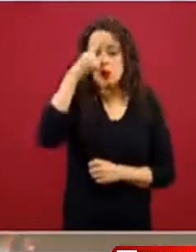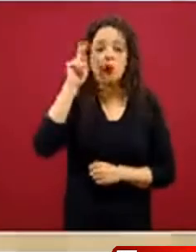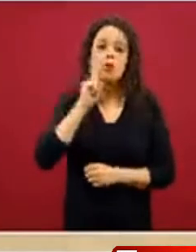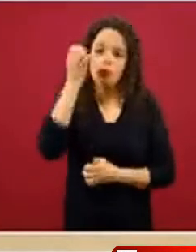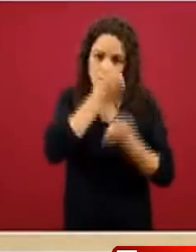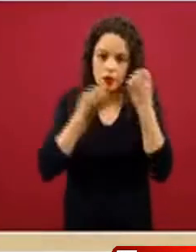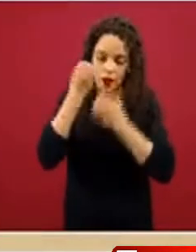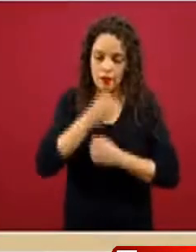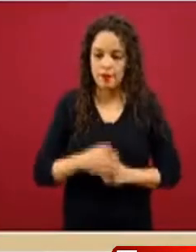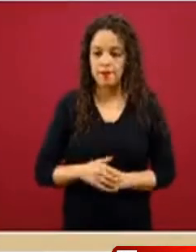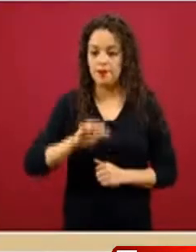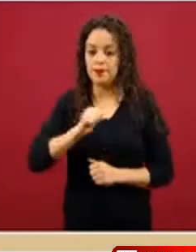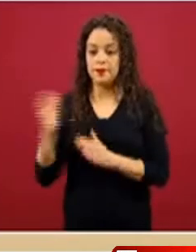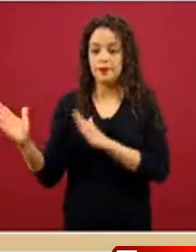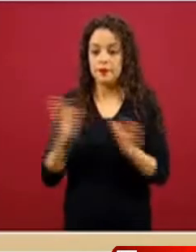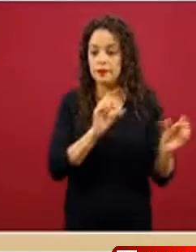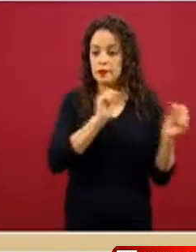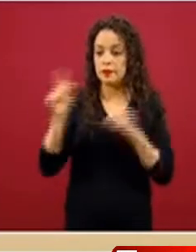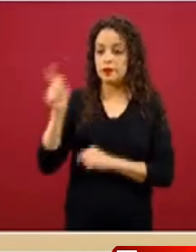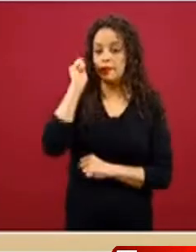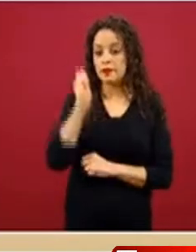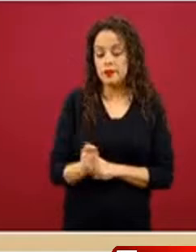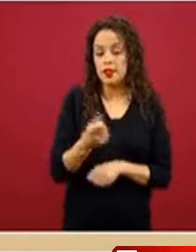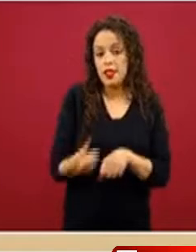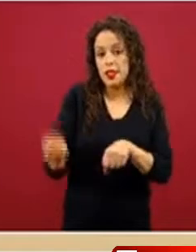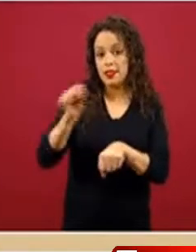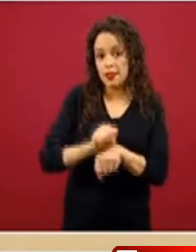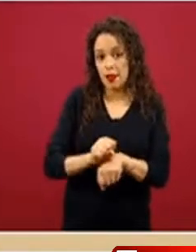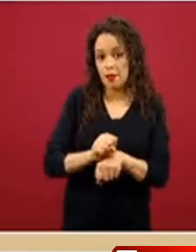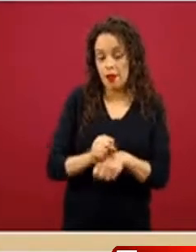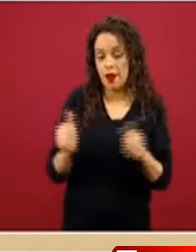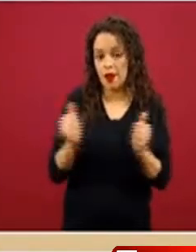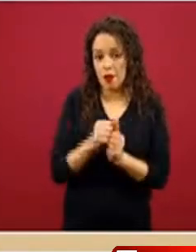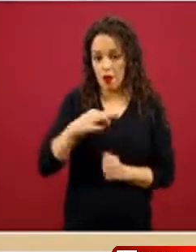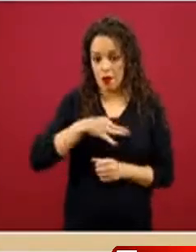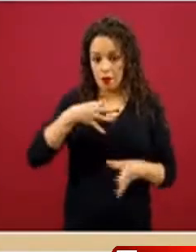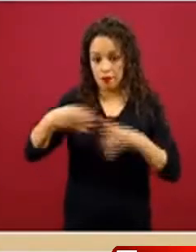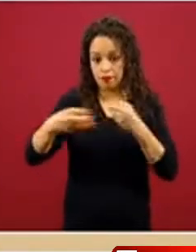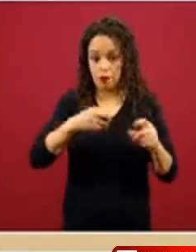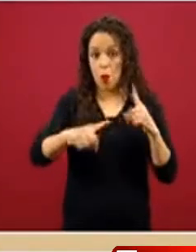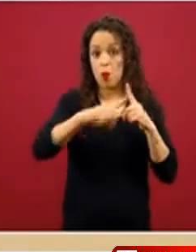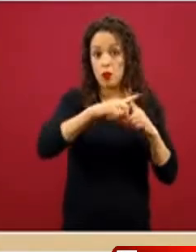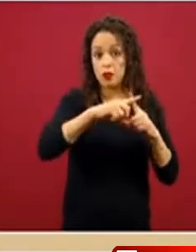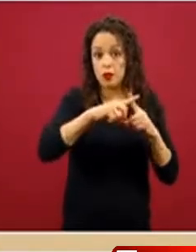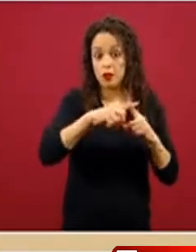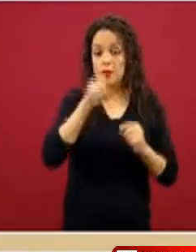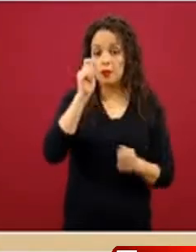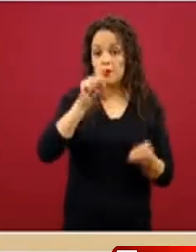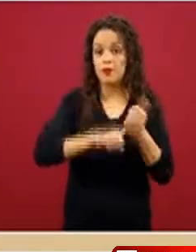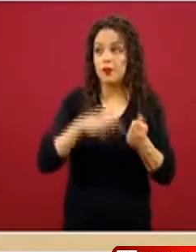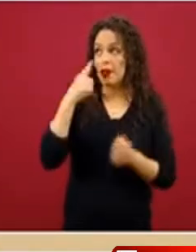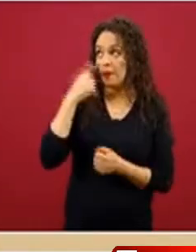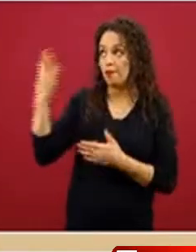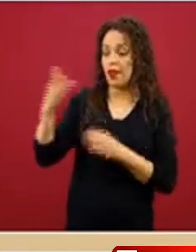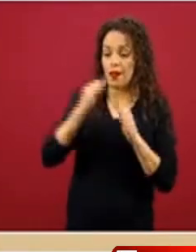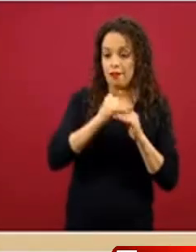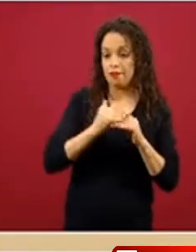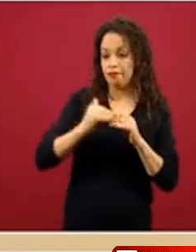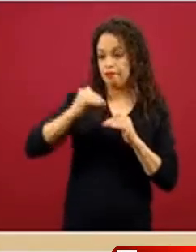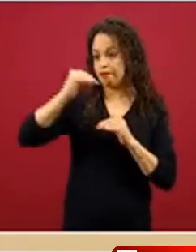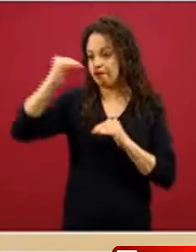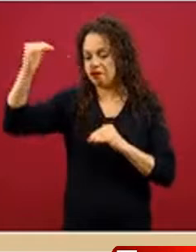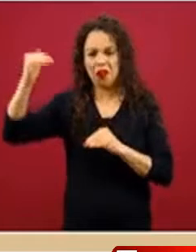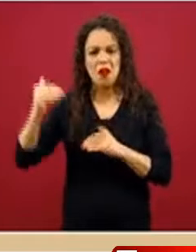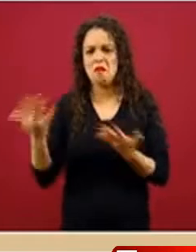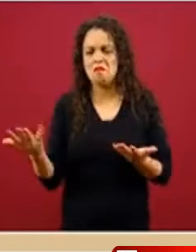de positividad por semana epidemiológica. Veamos que el incremento del porcentaje de positividad ha sido